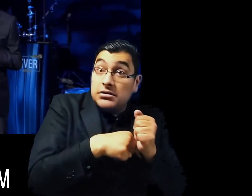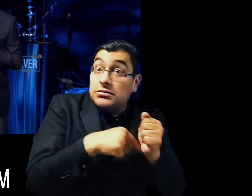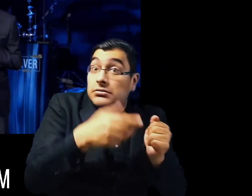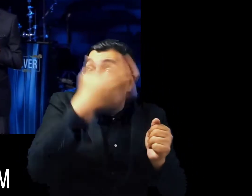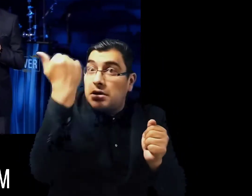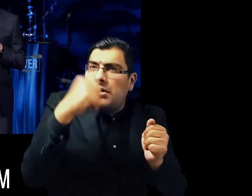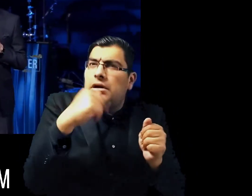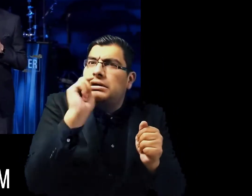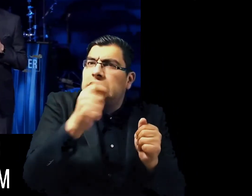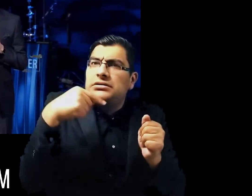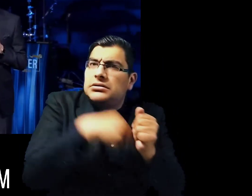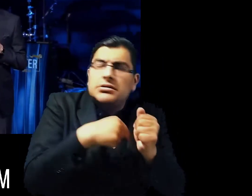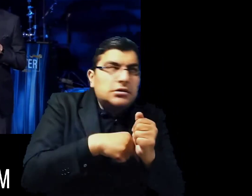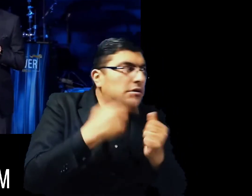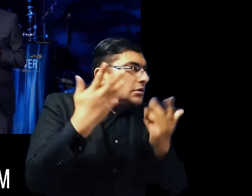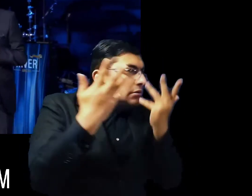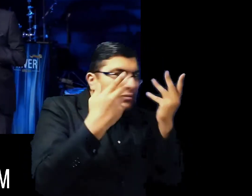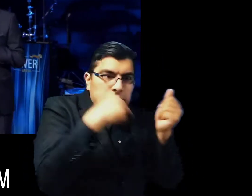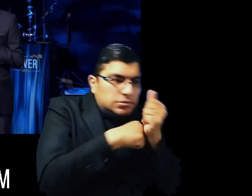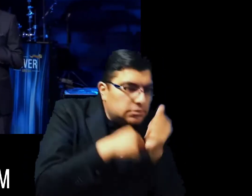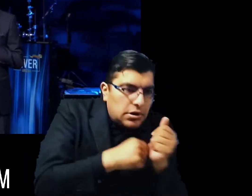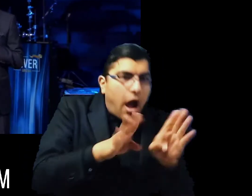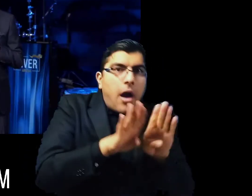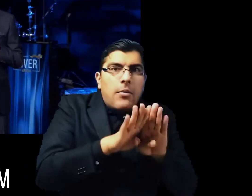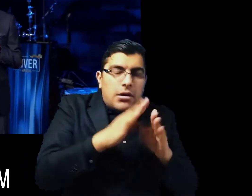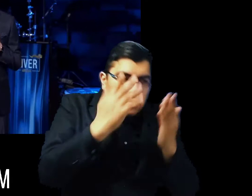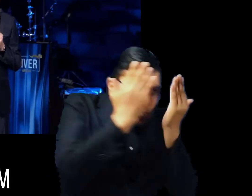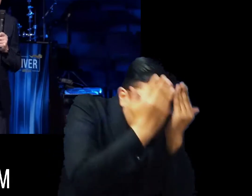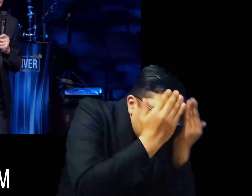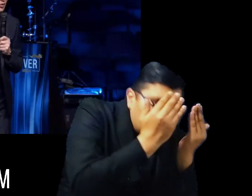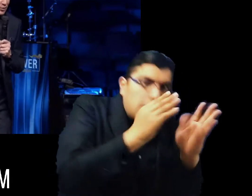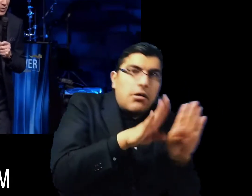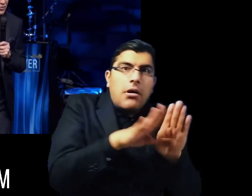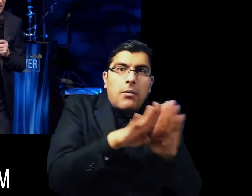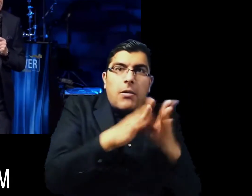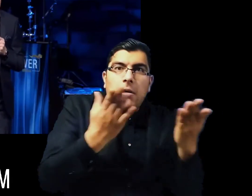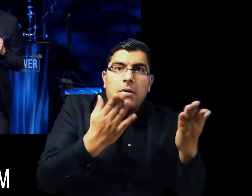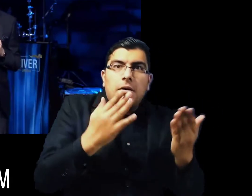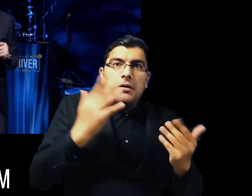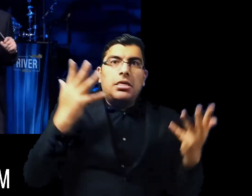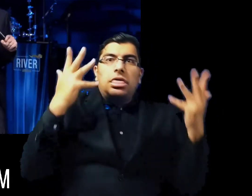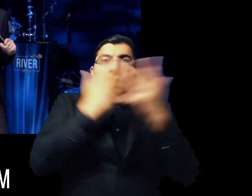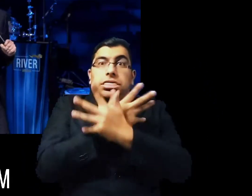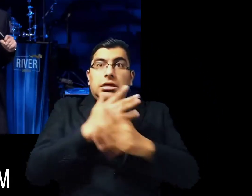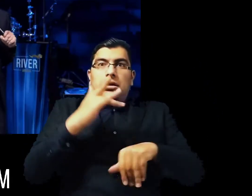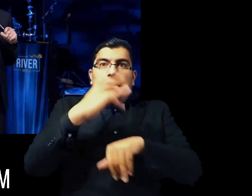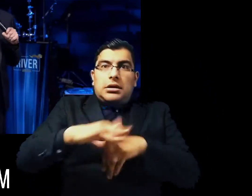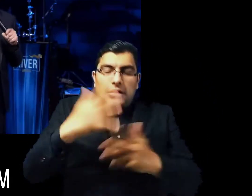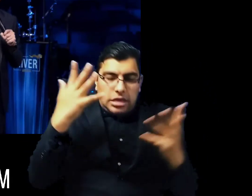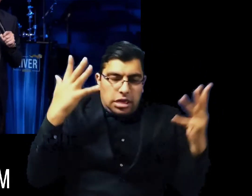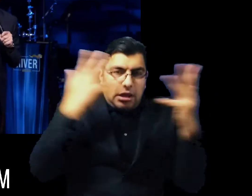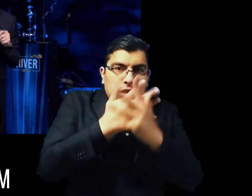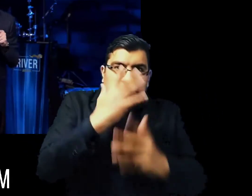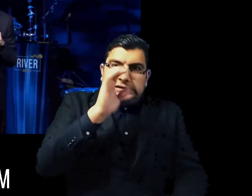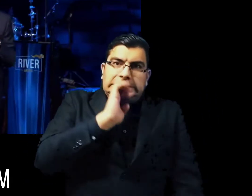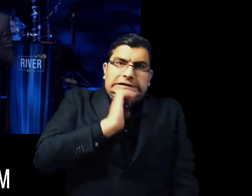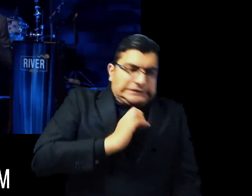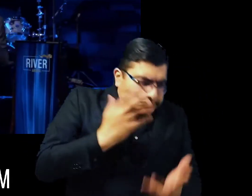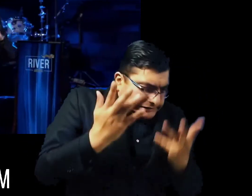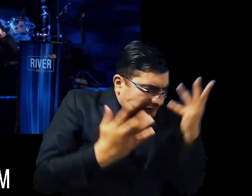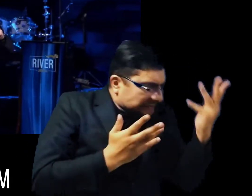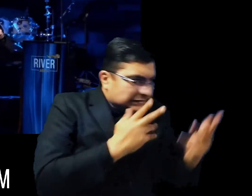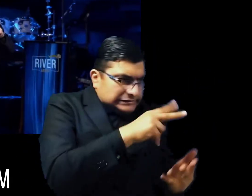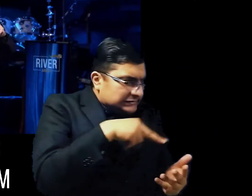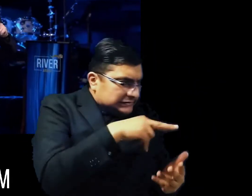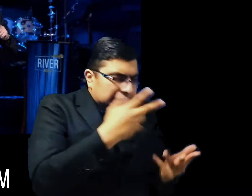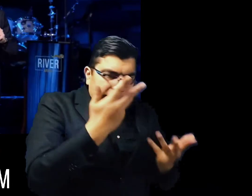su vocabulario. Y en ese momento se percataron de su desnudez, se sintieron profundamente avergonzados.